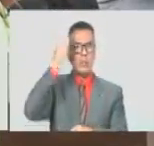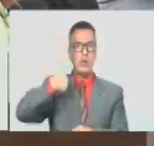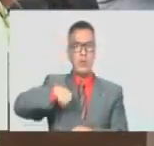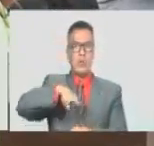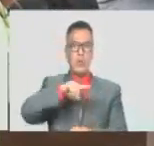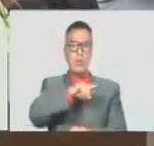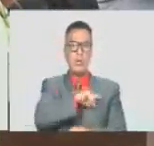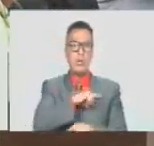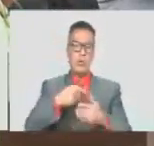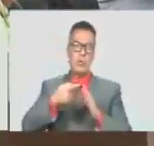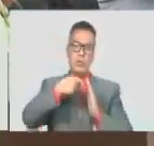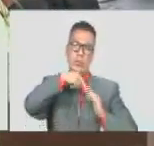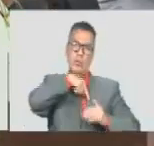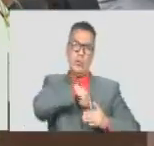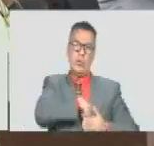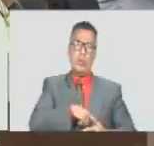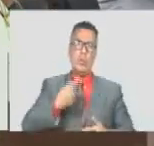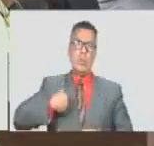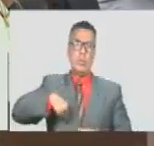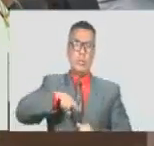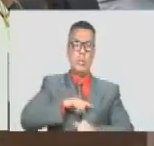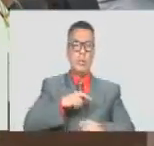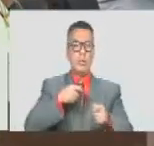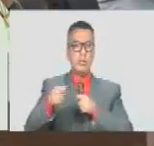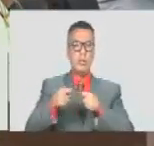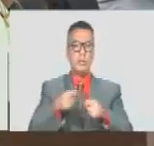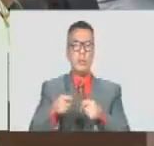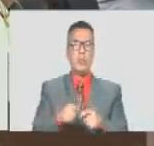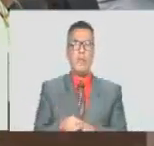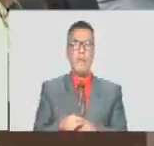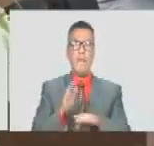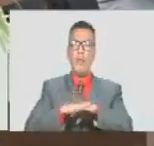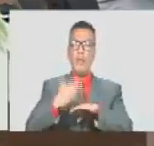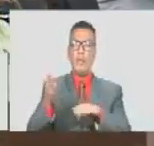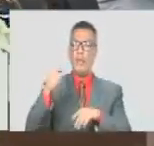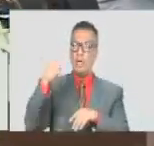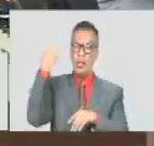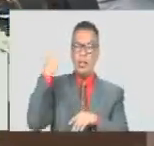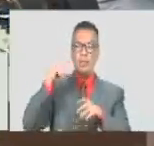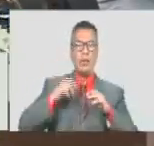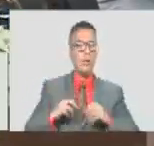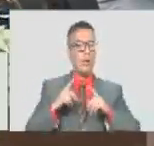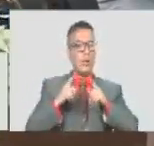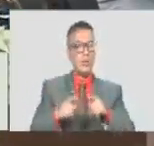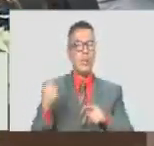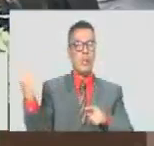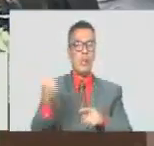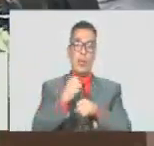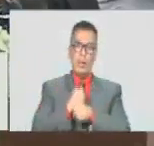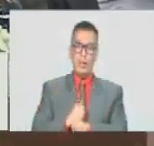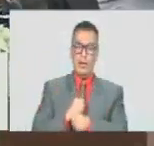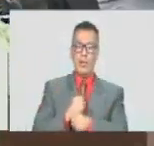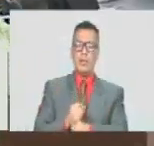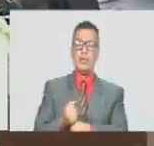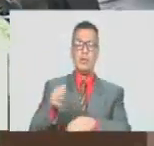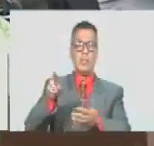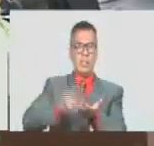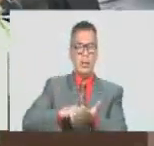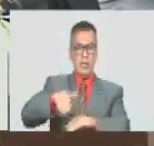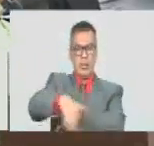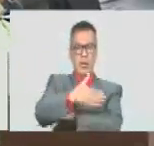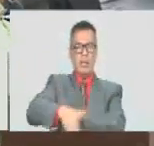nuestro corazón y en nuestra acción, porque en aquella oportunidad volvió la esperanza a la calle,